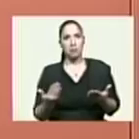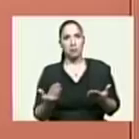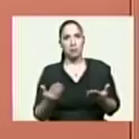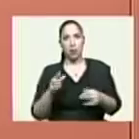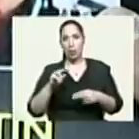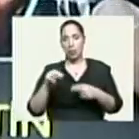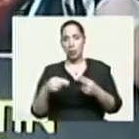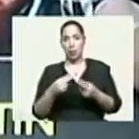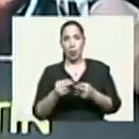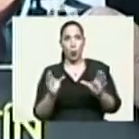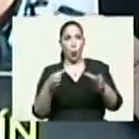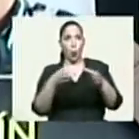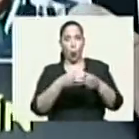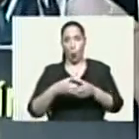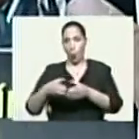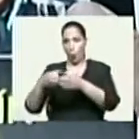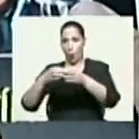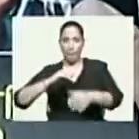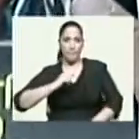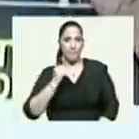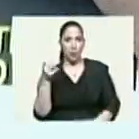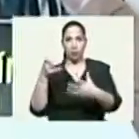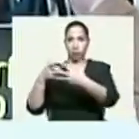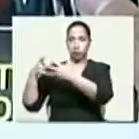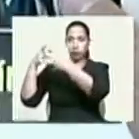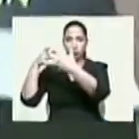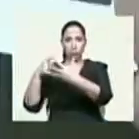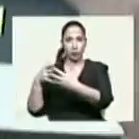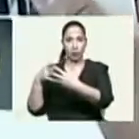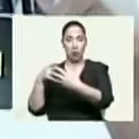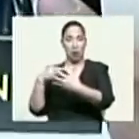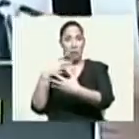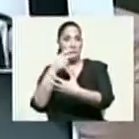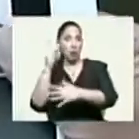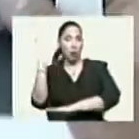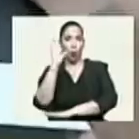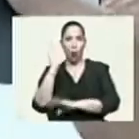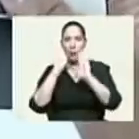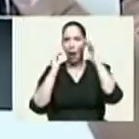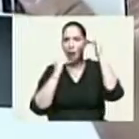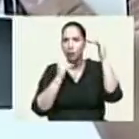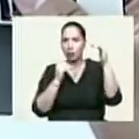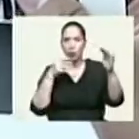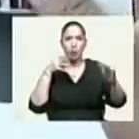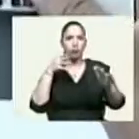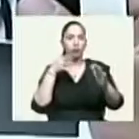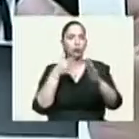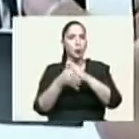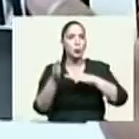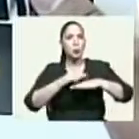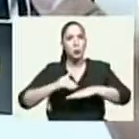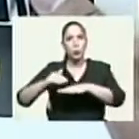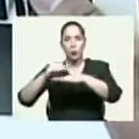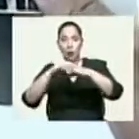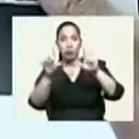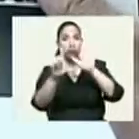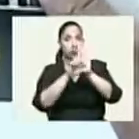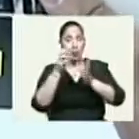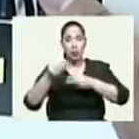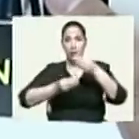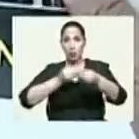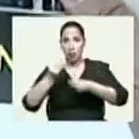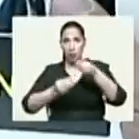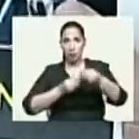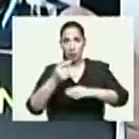organismo policial de los Estados Unidos de Norteamérica ni de Colombia atendió la solicitud legítima que hiciera